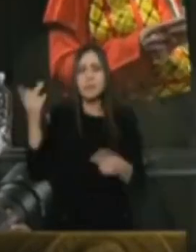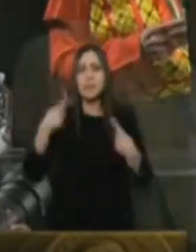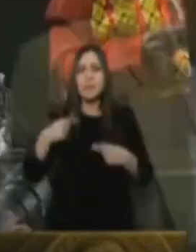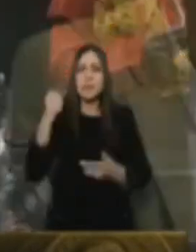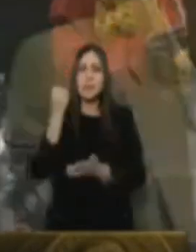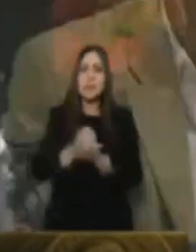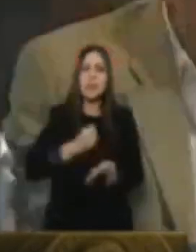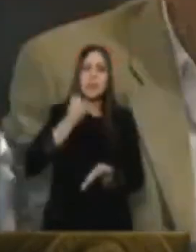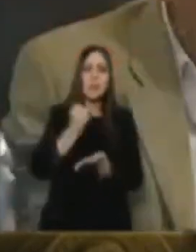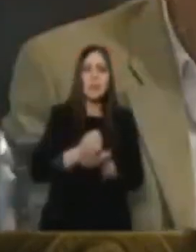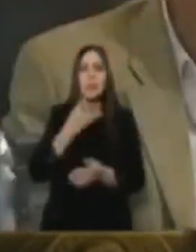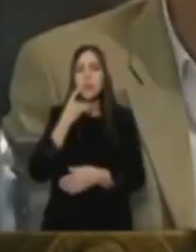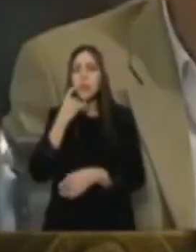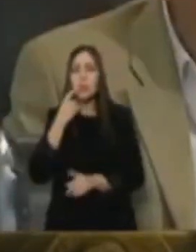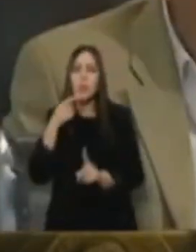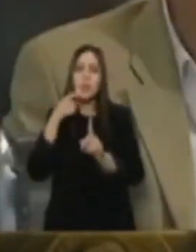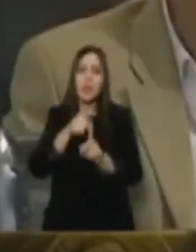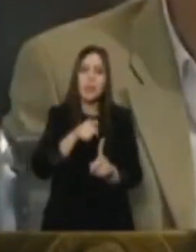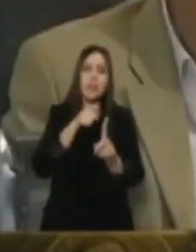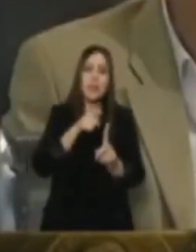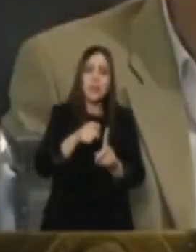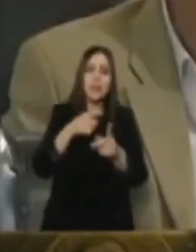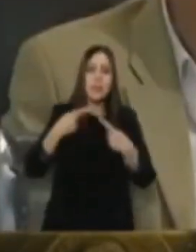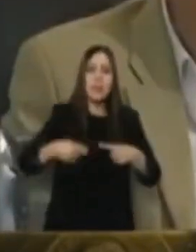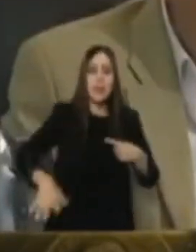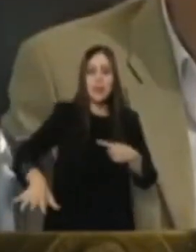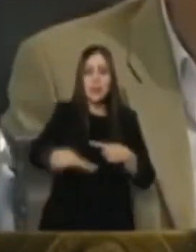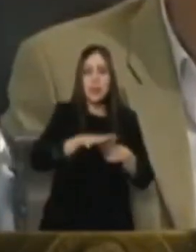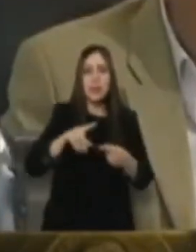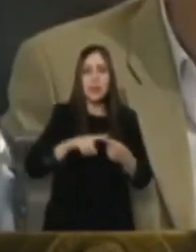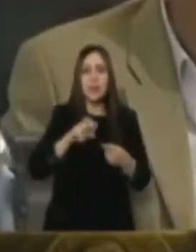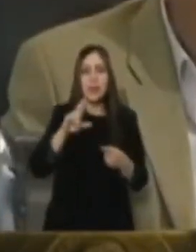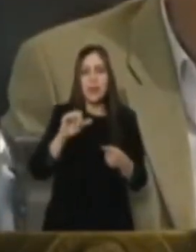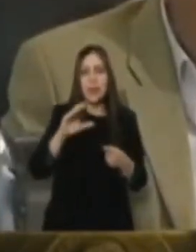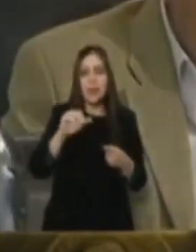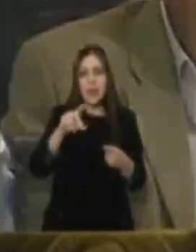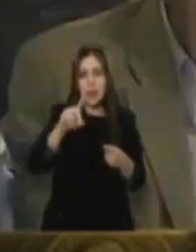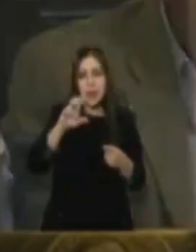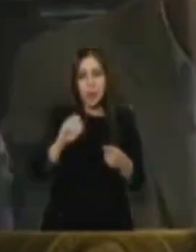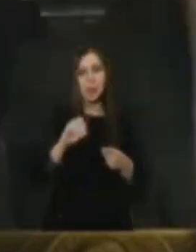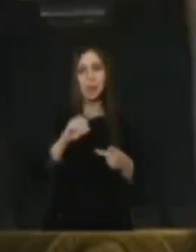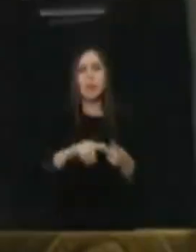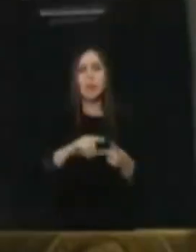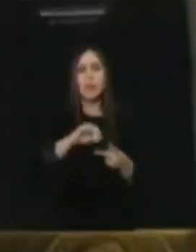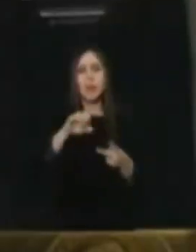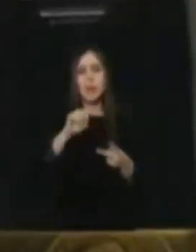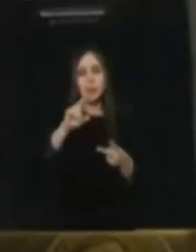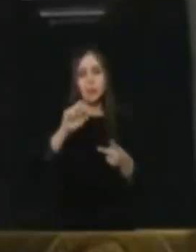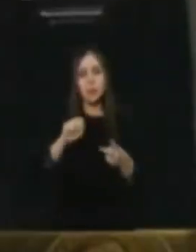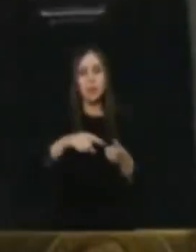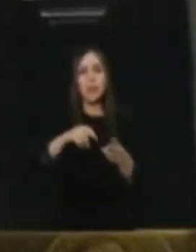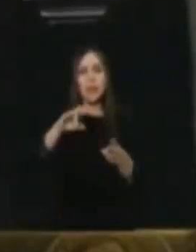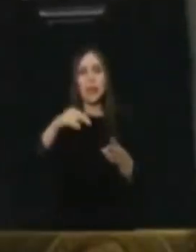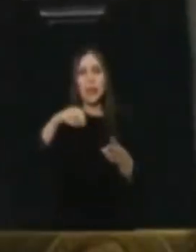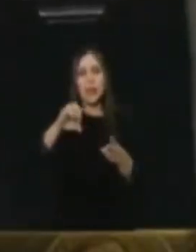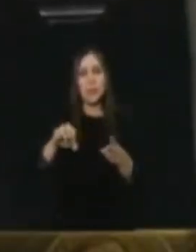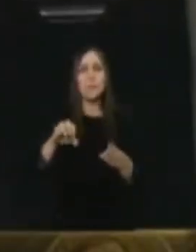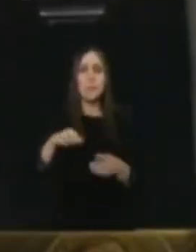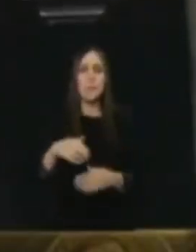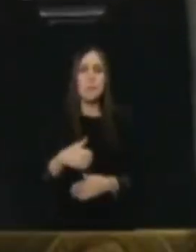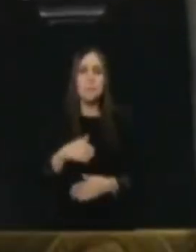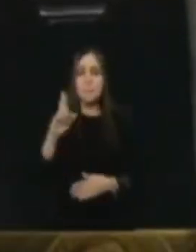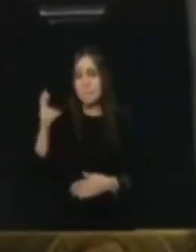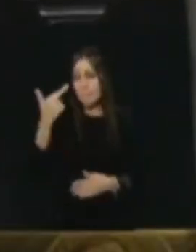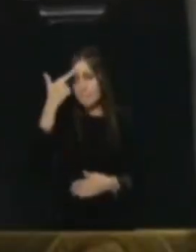sociales, los Flores Magón, Ricardo Jesús y Enrique. Recuerdo hace más de